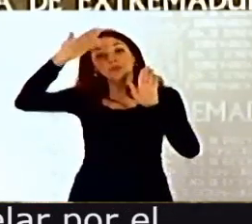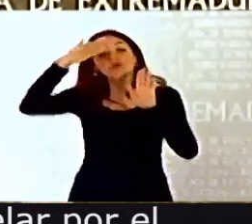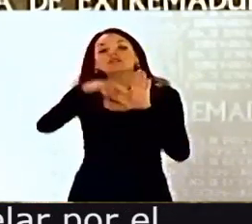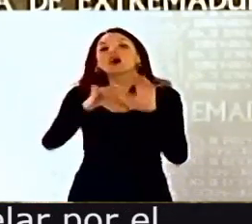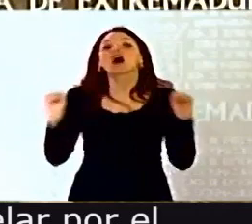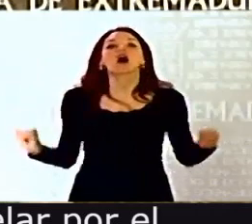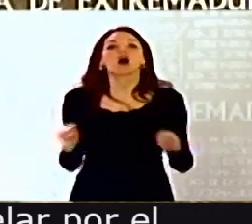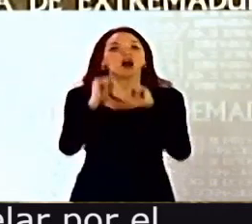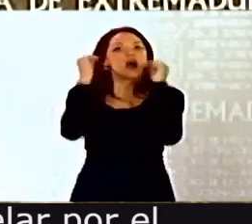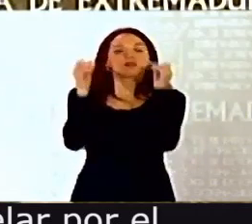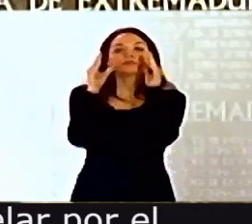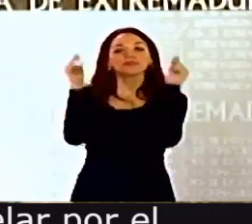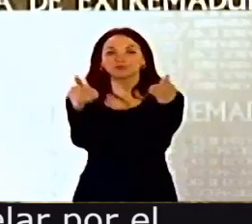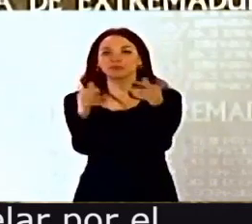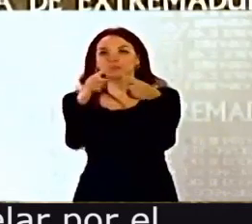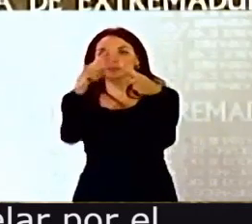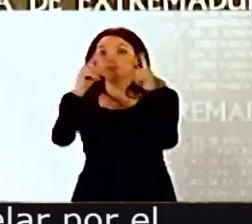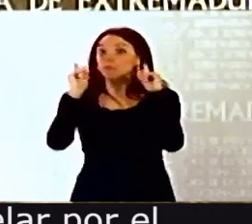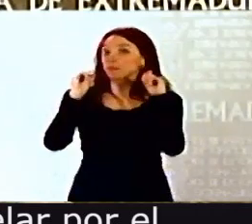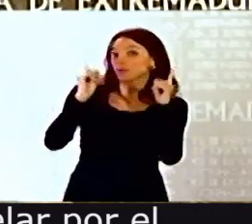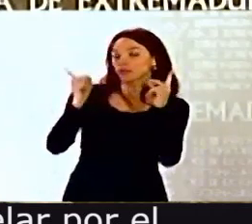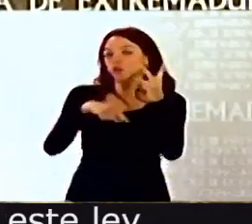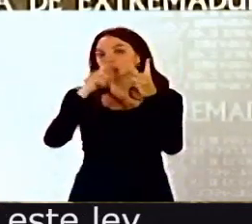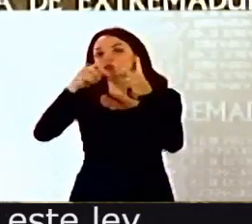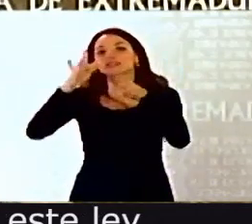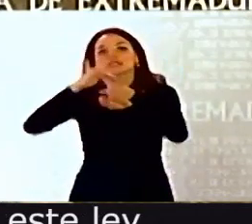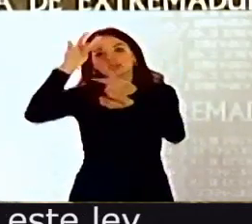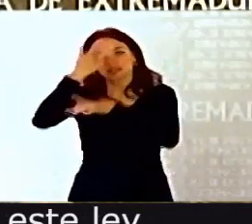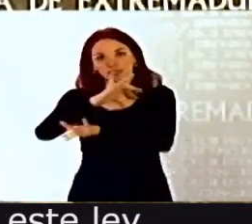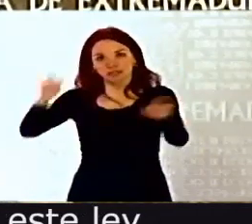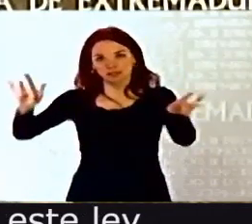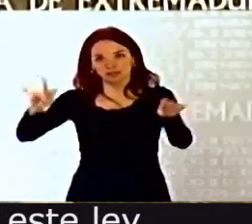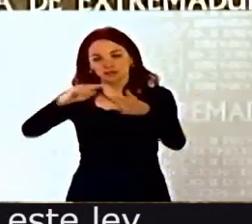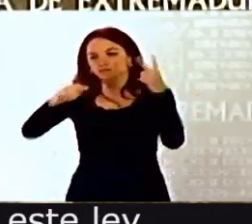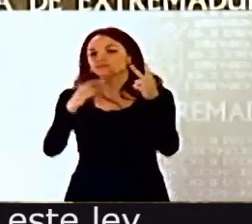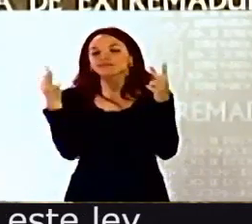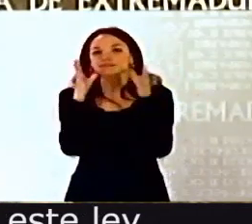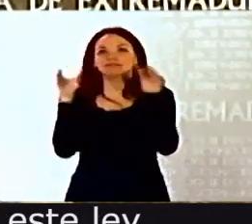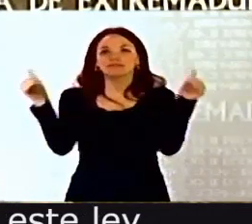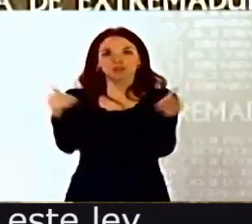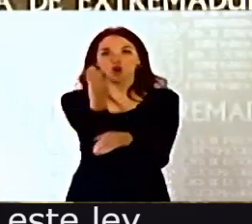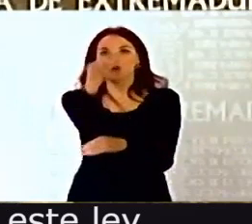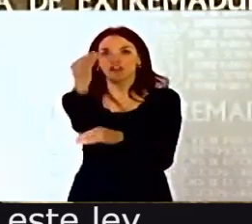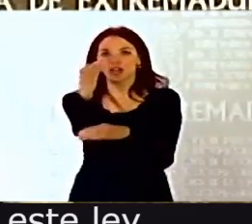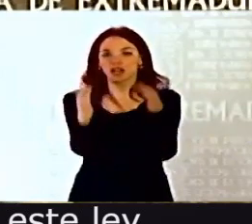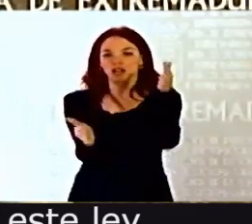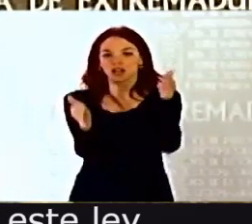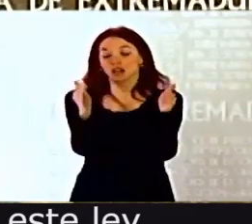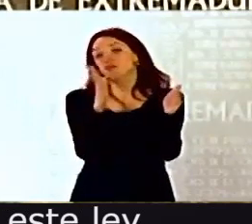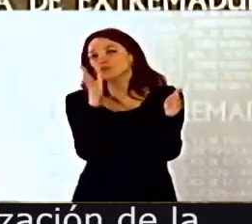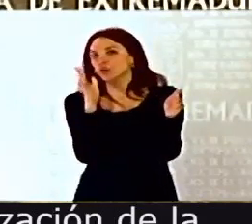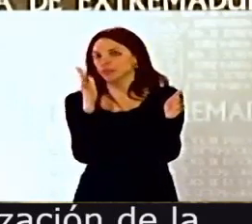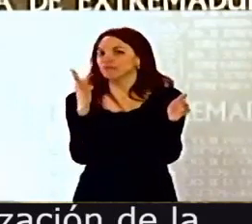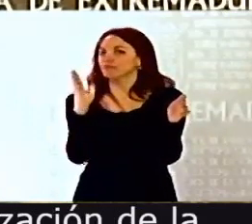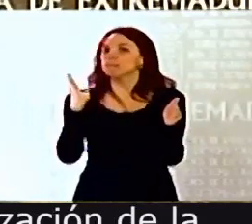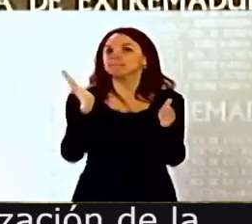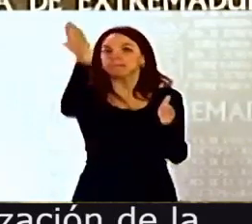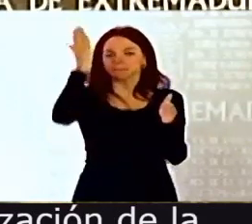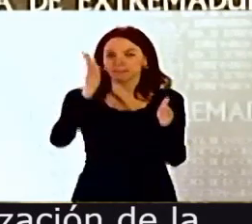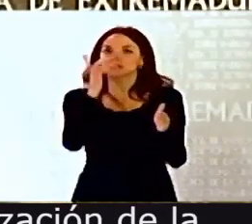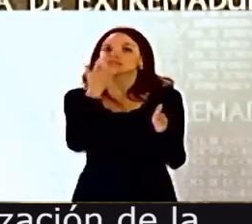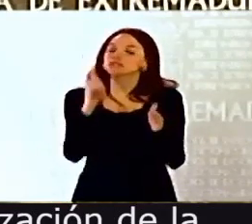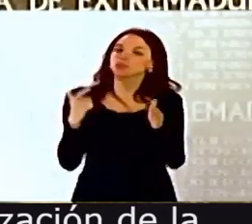acciones que buscan la prevención y la sensibilización de la población joven respecto del daño que causa a